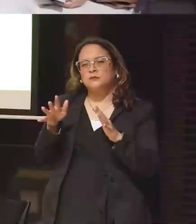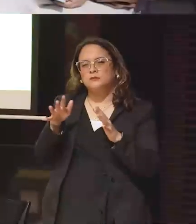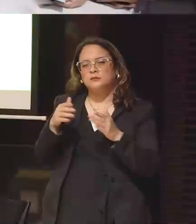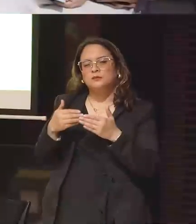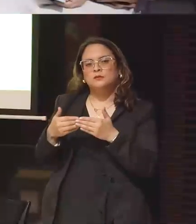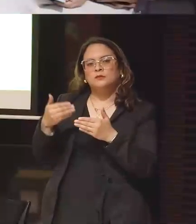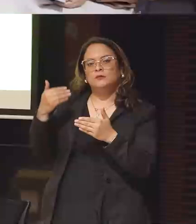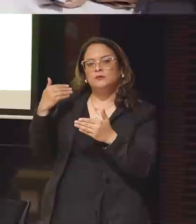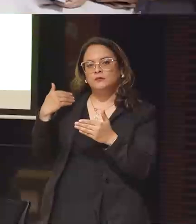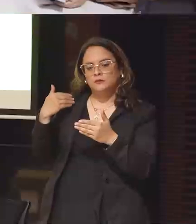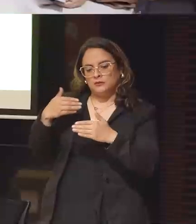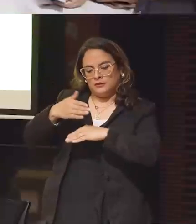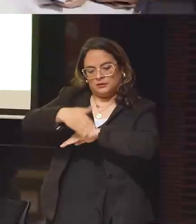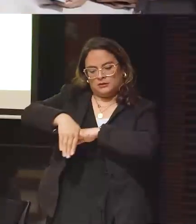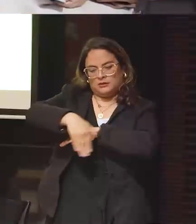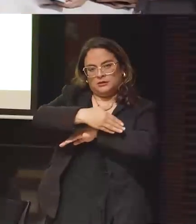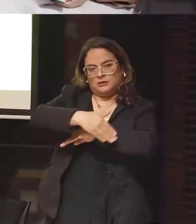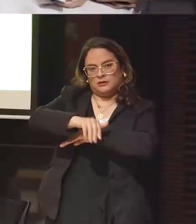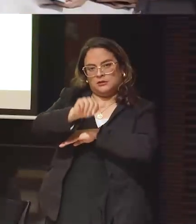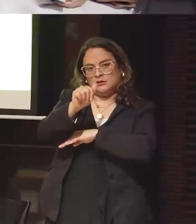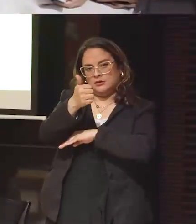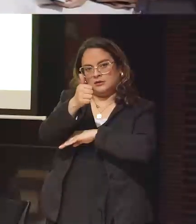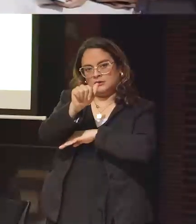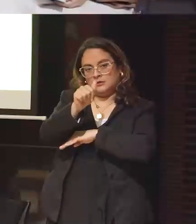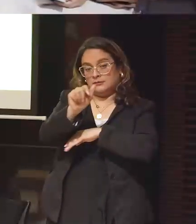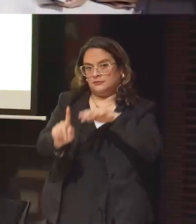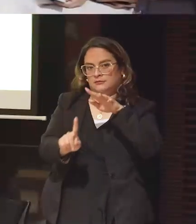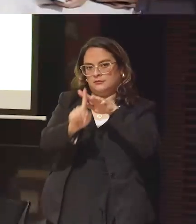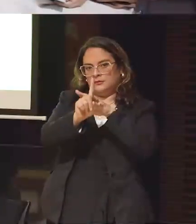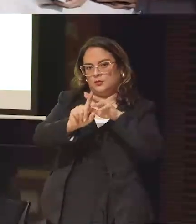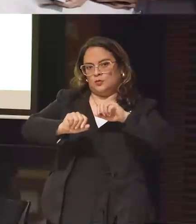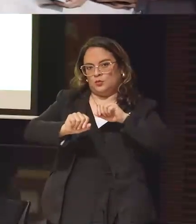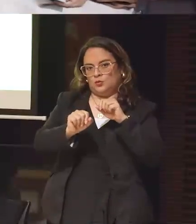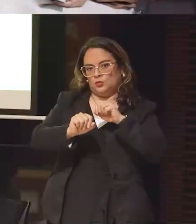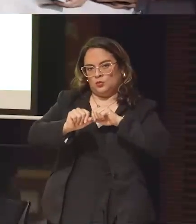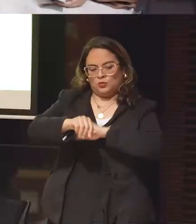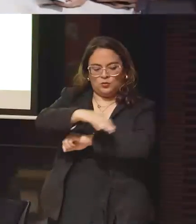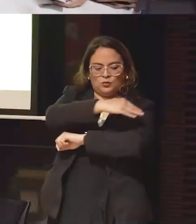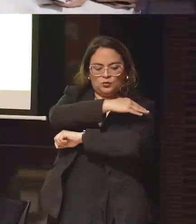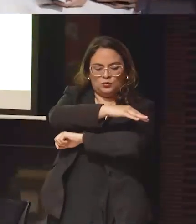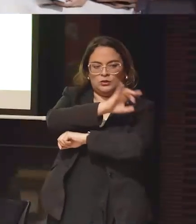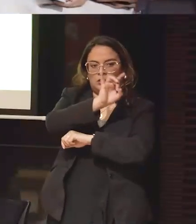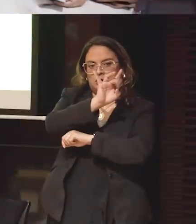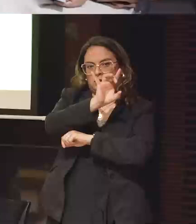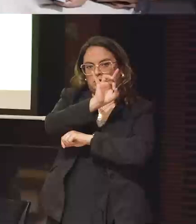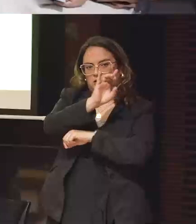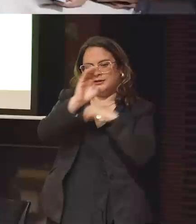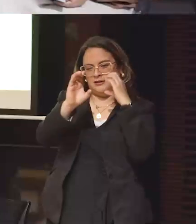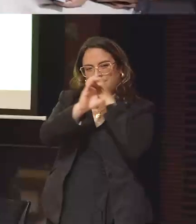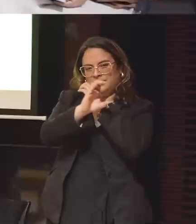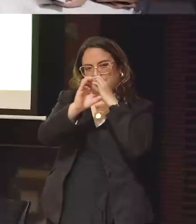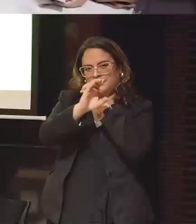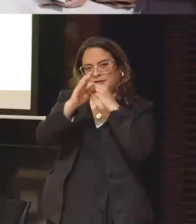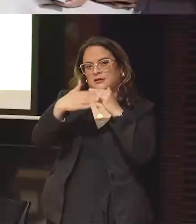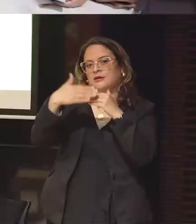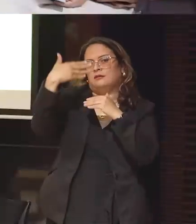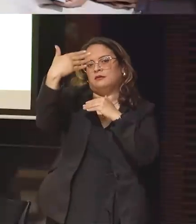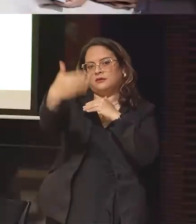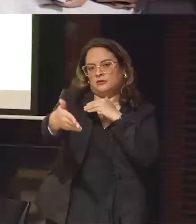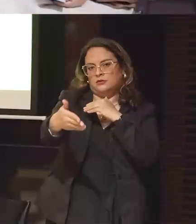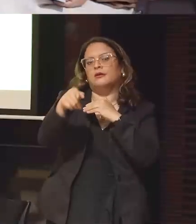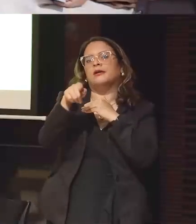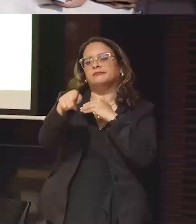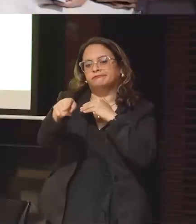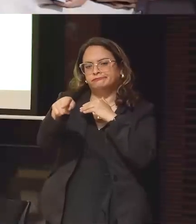el espacio, la calle 10, calle fundacional de Bogotá, con 15, una calle abajo de la Caracas. Sufríamos tener